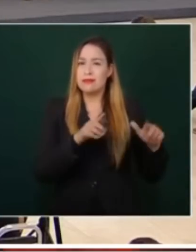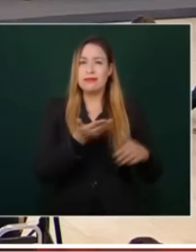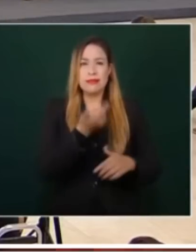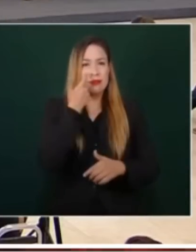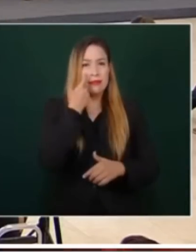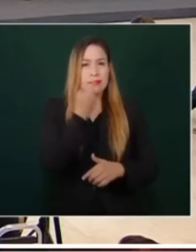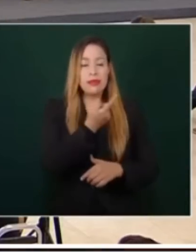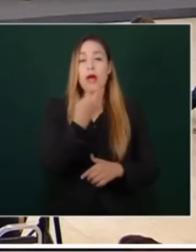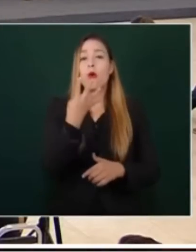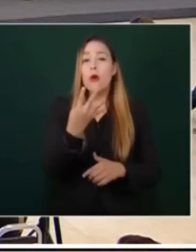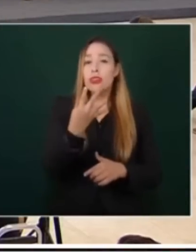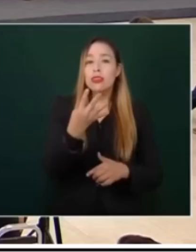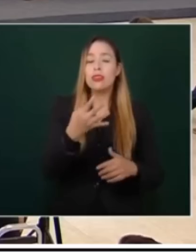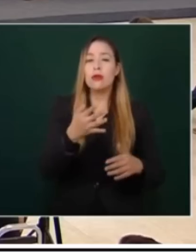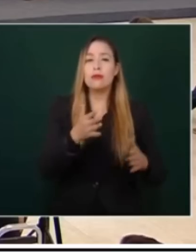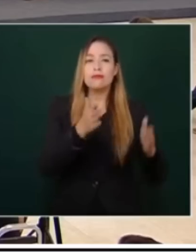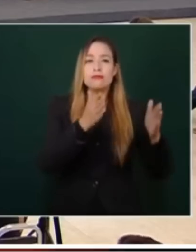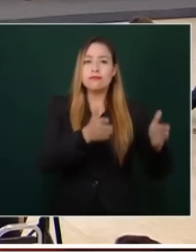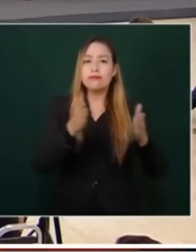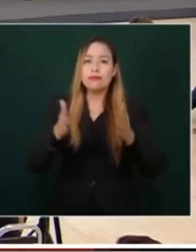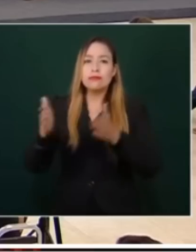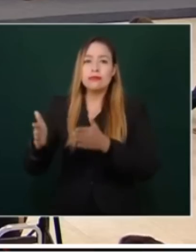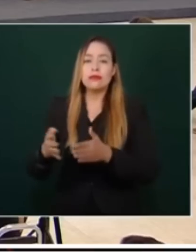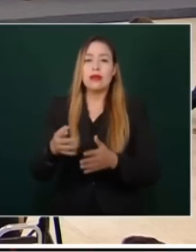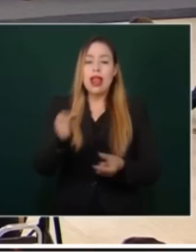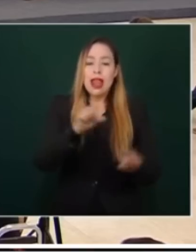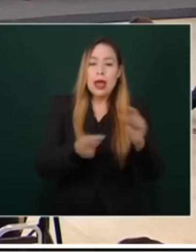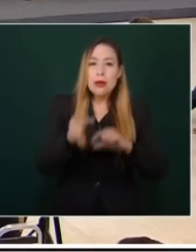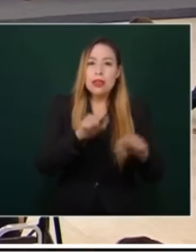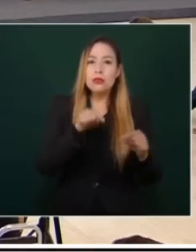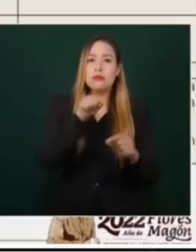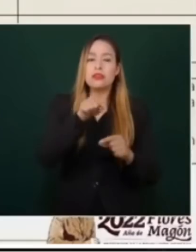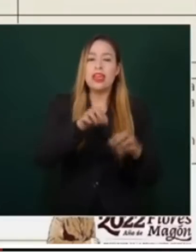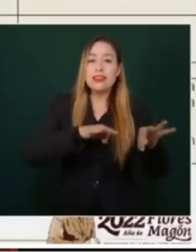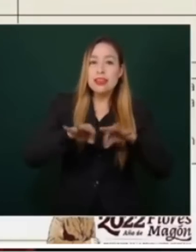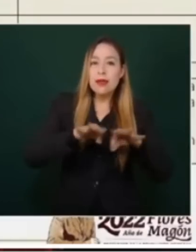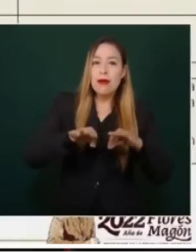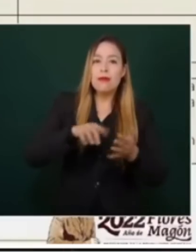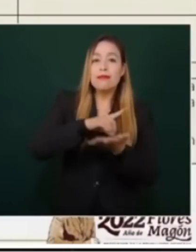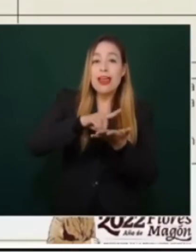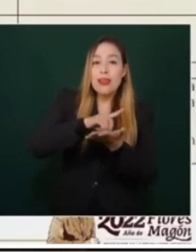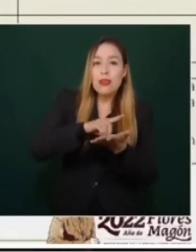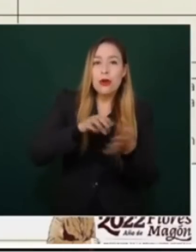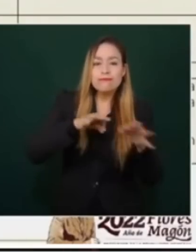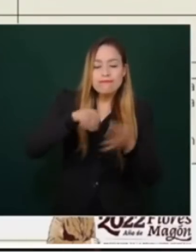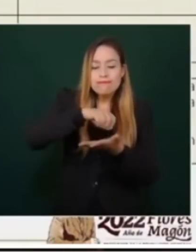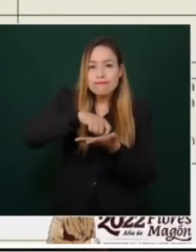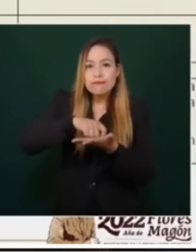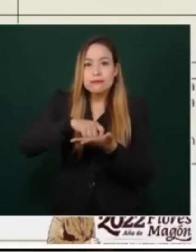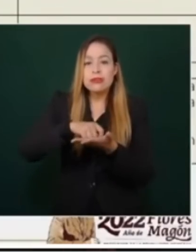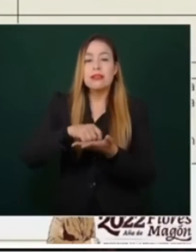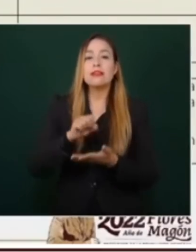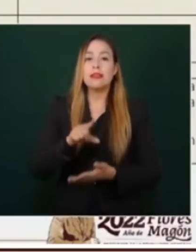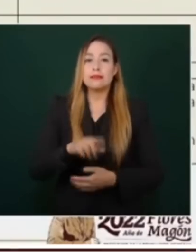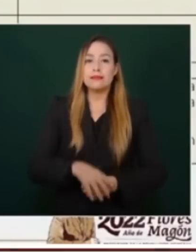4 laboratorios para producir drogas o metanfetaminas, 4